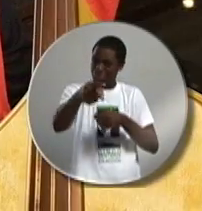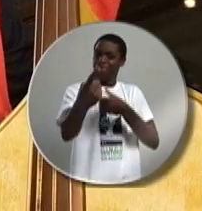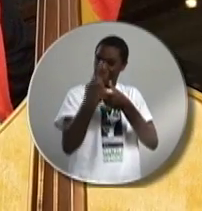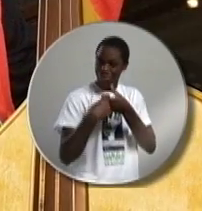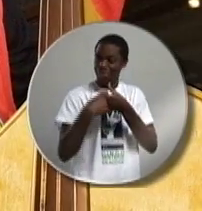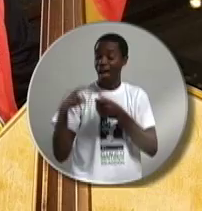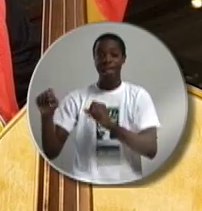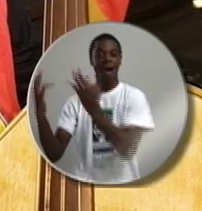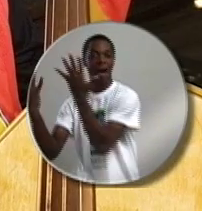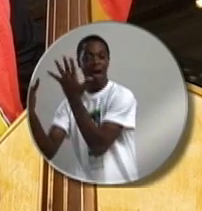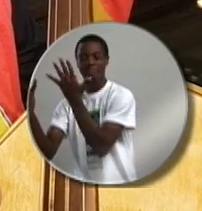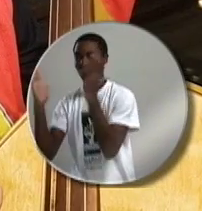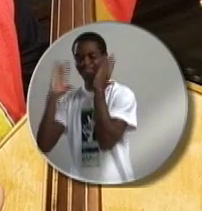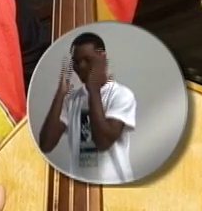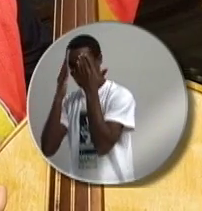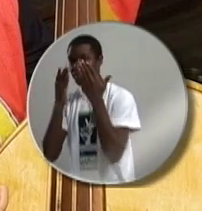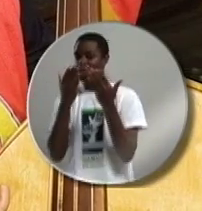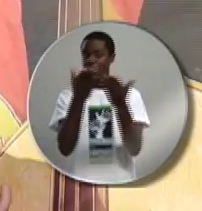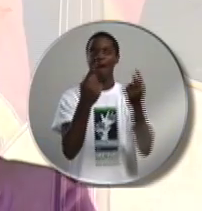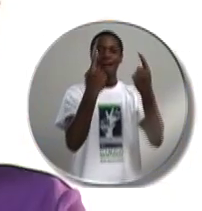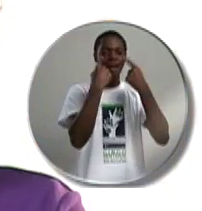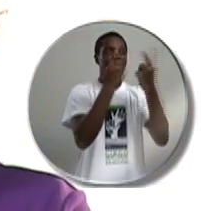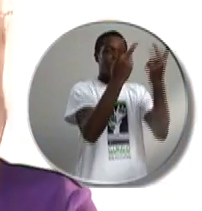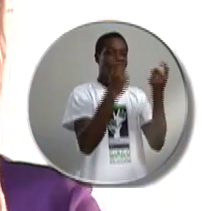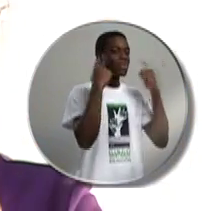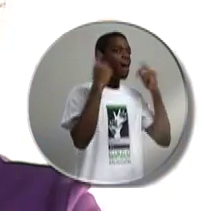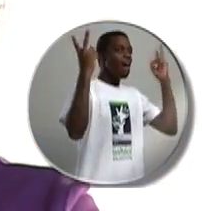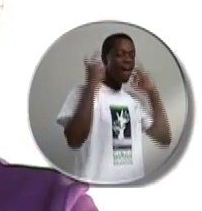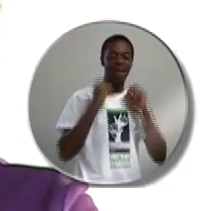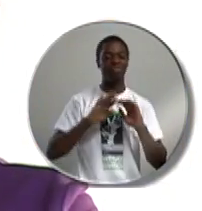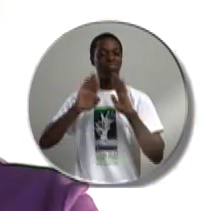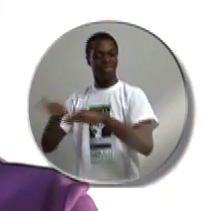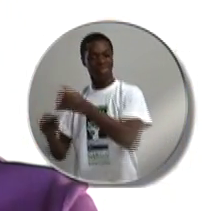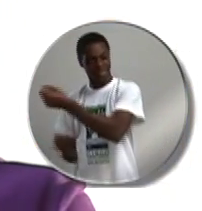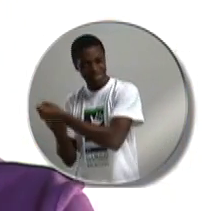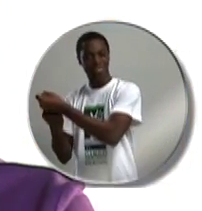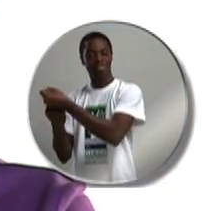sordoceguera. Ellos hacen de sus manos un lenguaje. Sé tú, sus